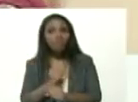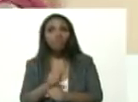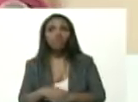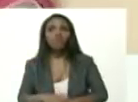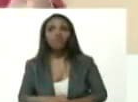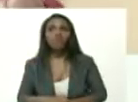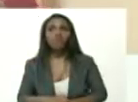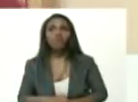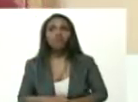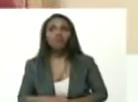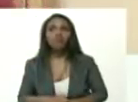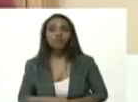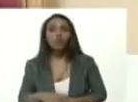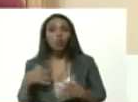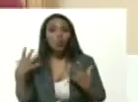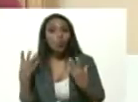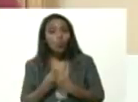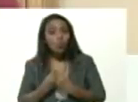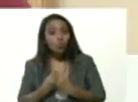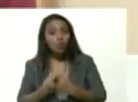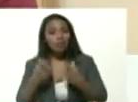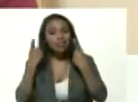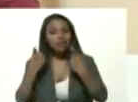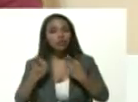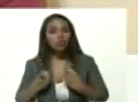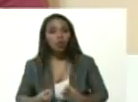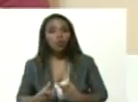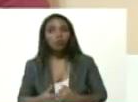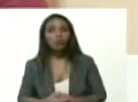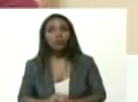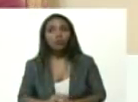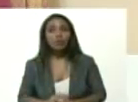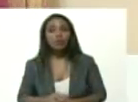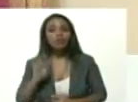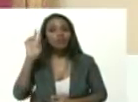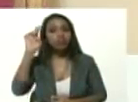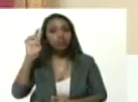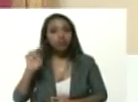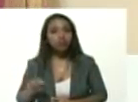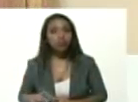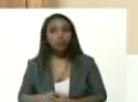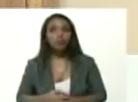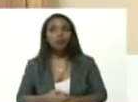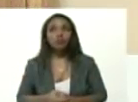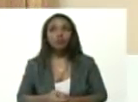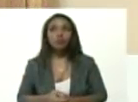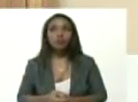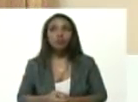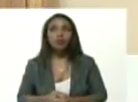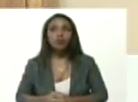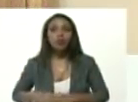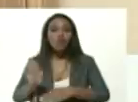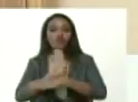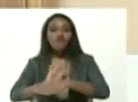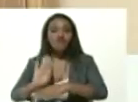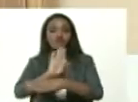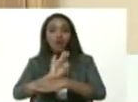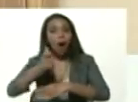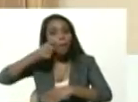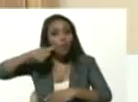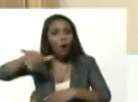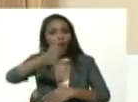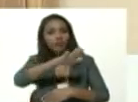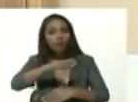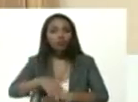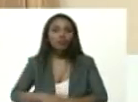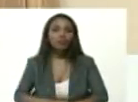que un conjunto de decisiones diarias para proteger a nuestro pueblo.